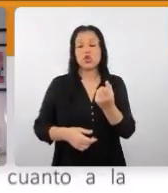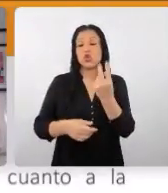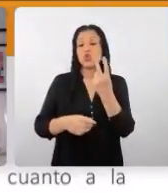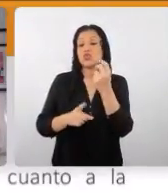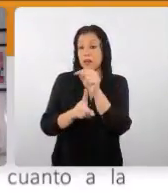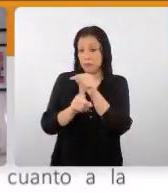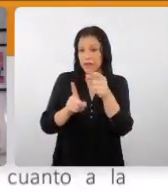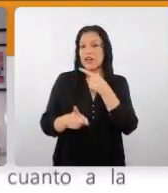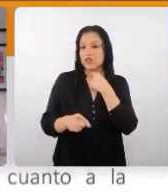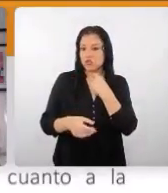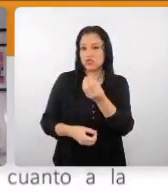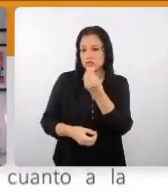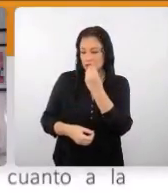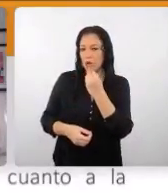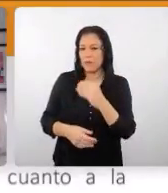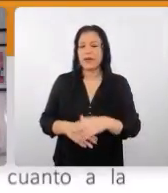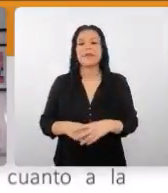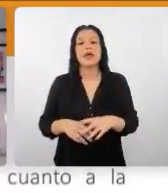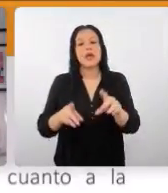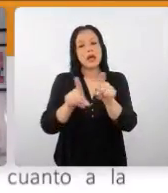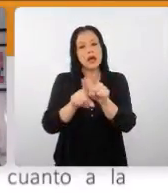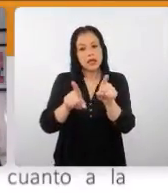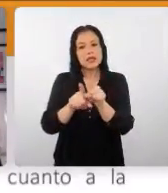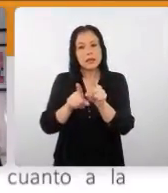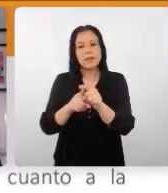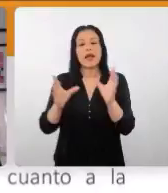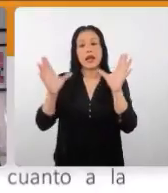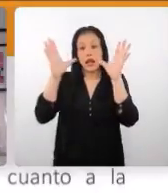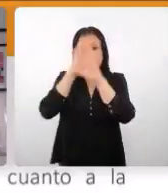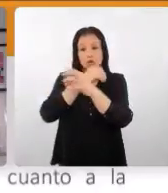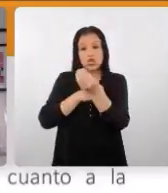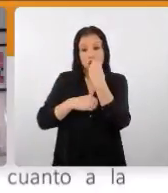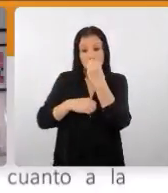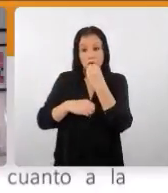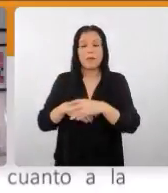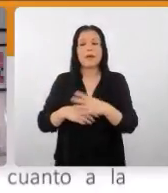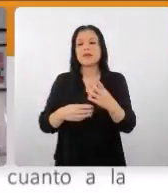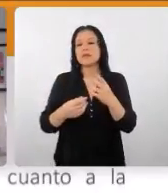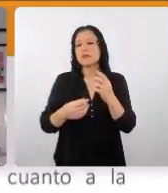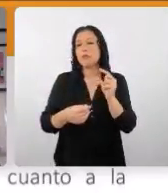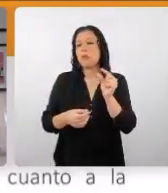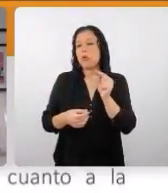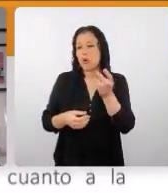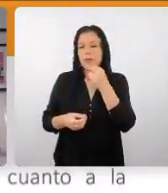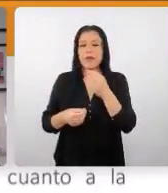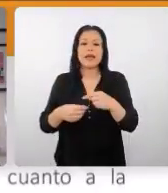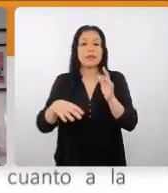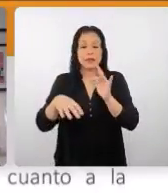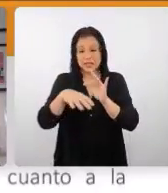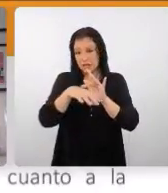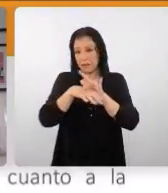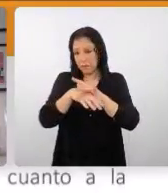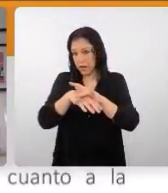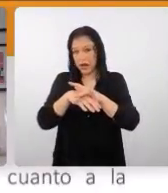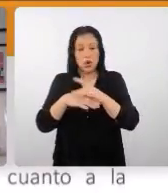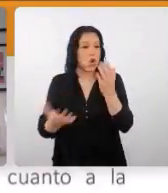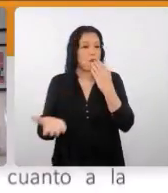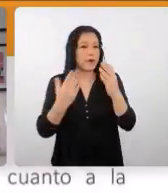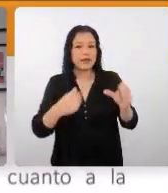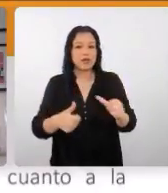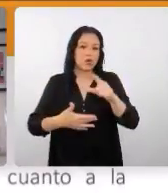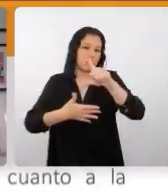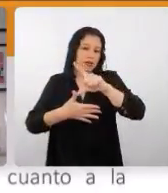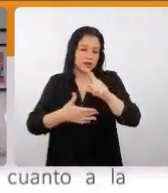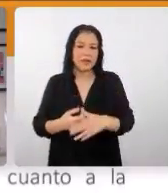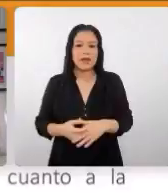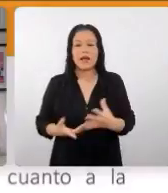12:30, ¿no? Y de hecho, también tienen una cena, pero la cena suele ser más ligera y también es más temprano que el latinoamericano.